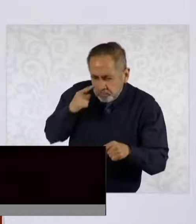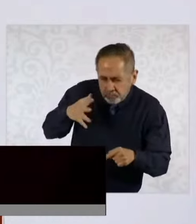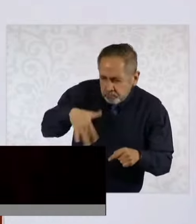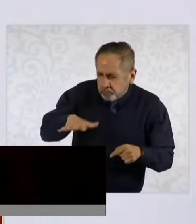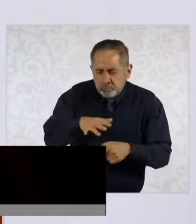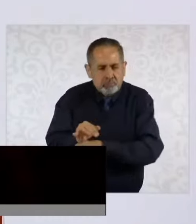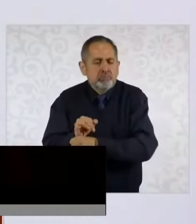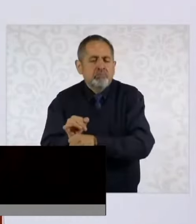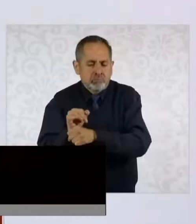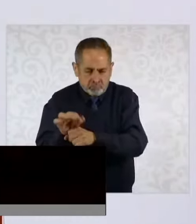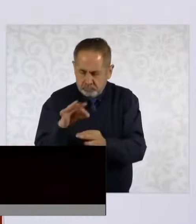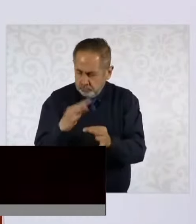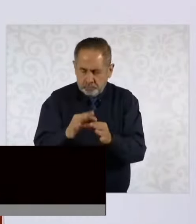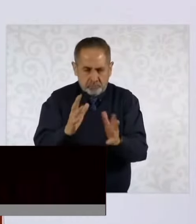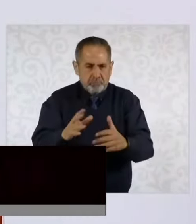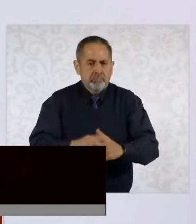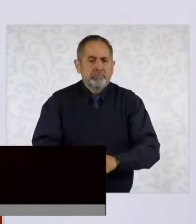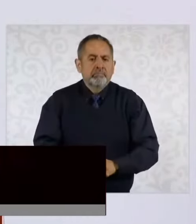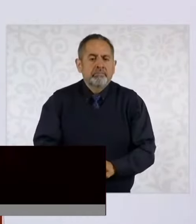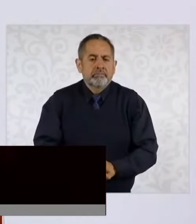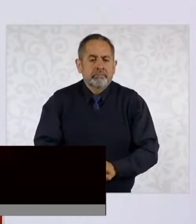muy lamentable desde luego,